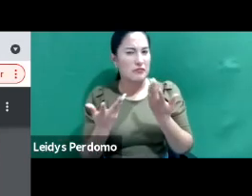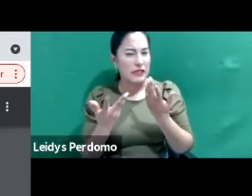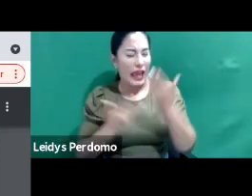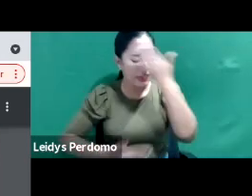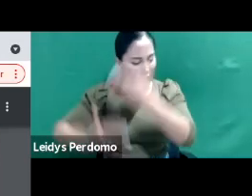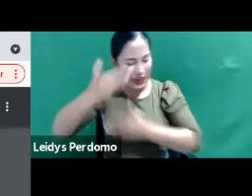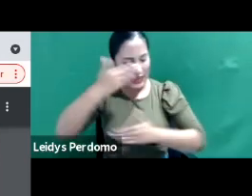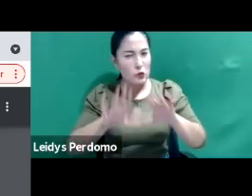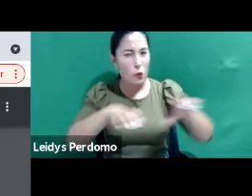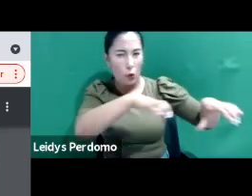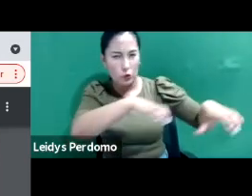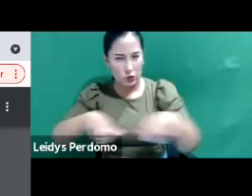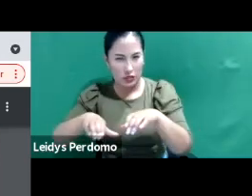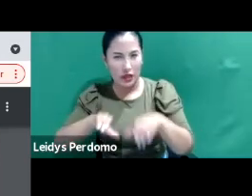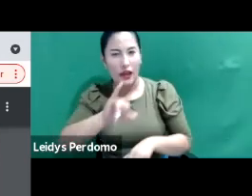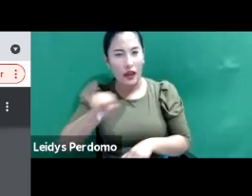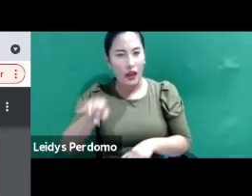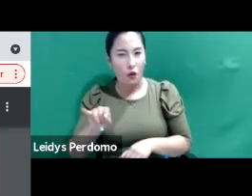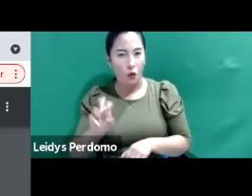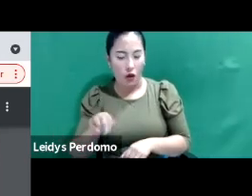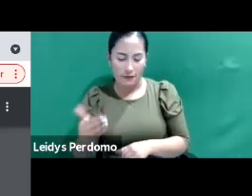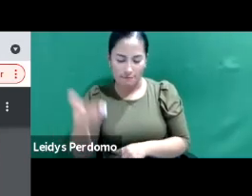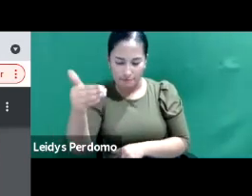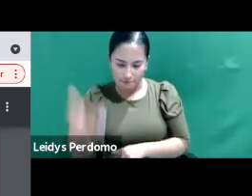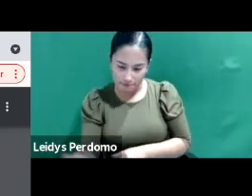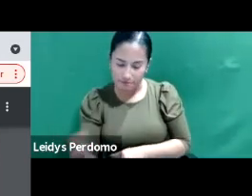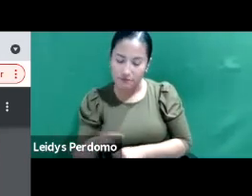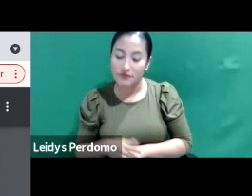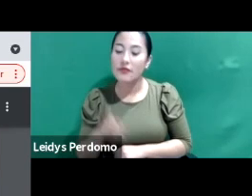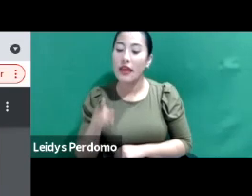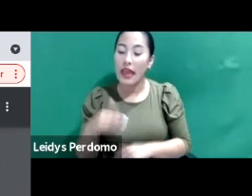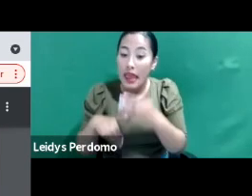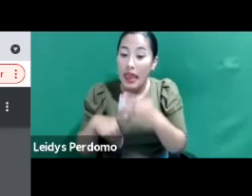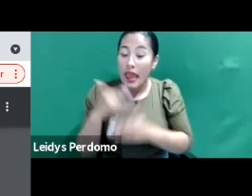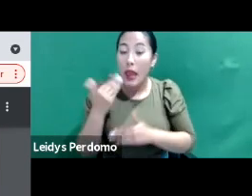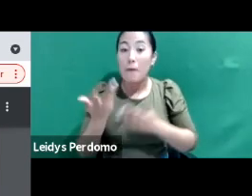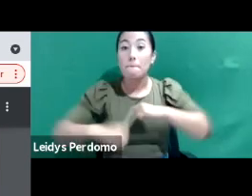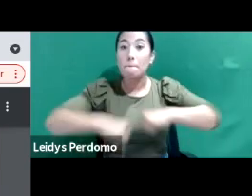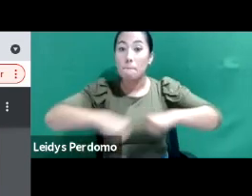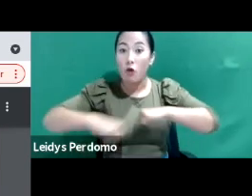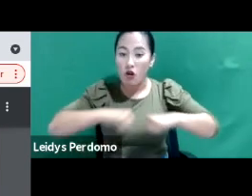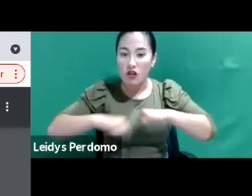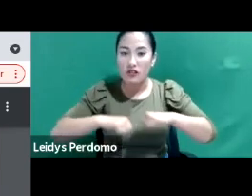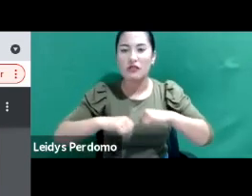esta encuentra que Juan tiende a presentar movimientos estereotipados,